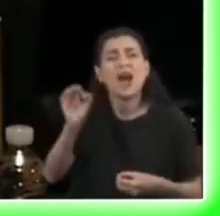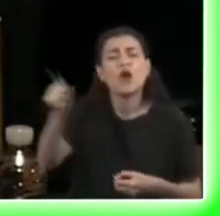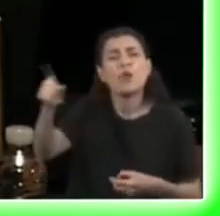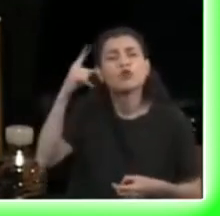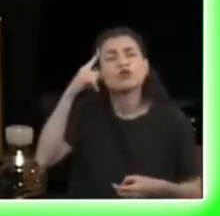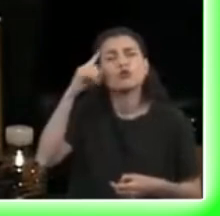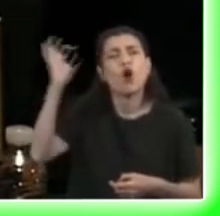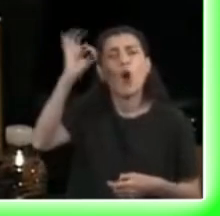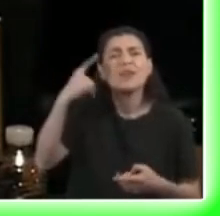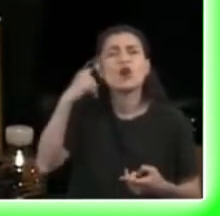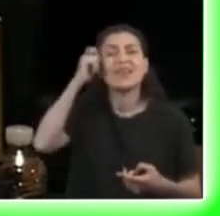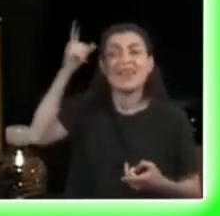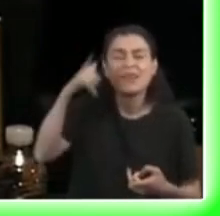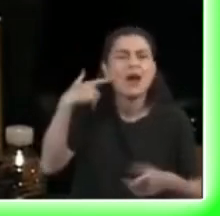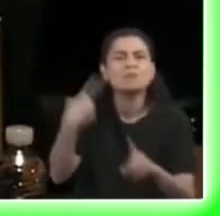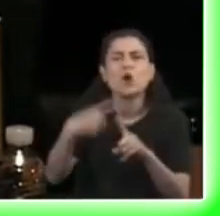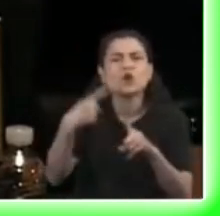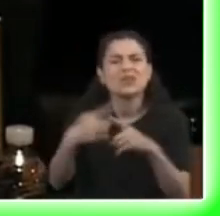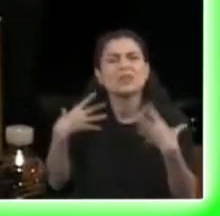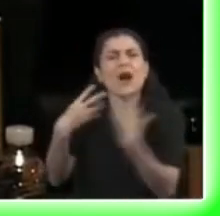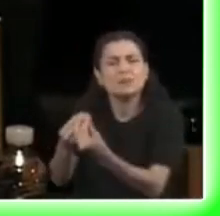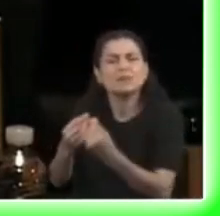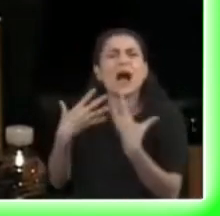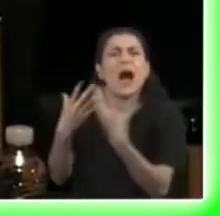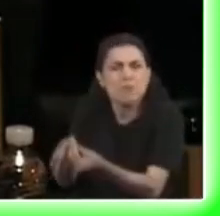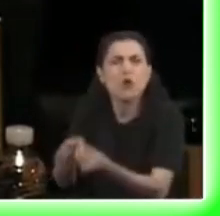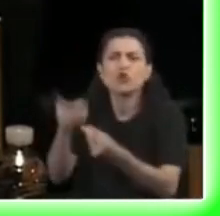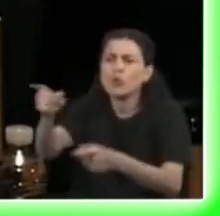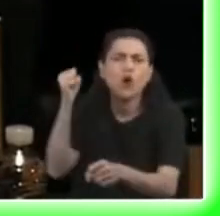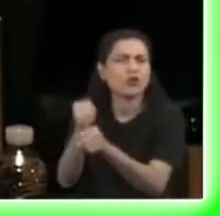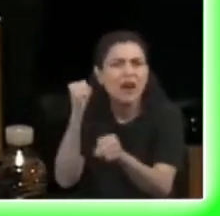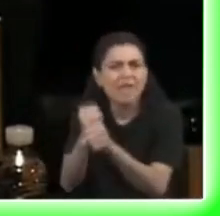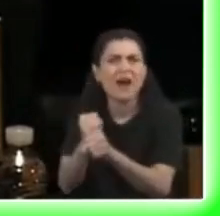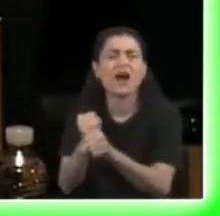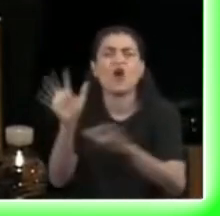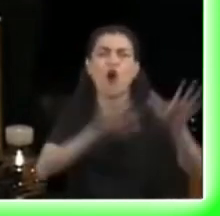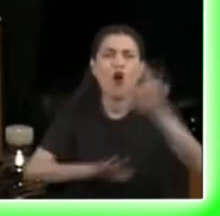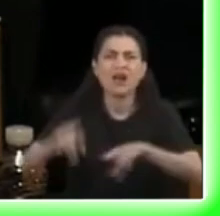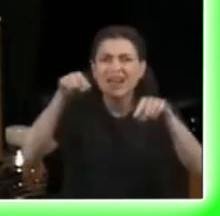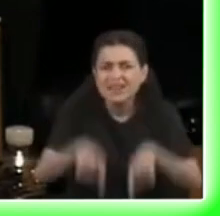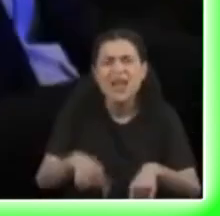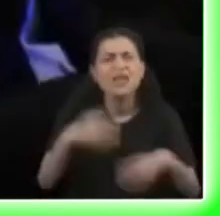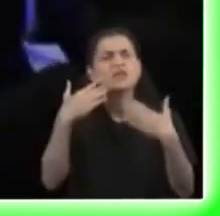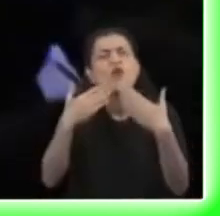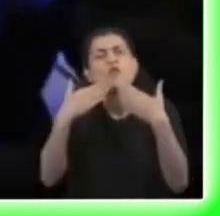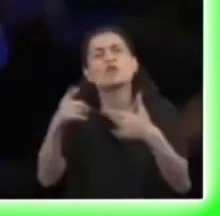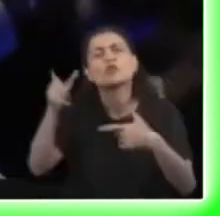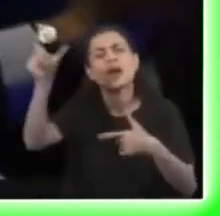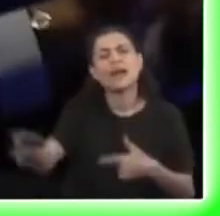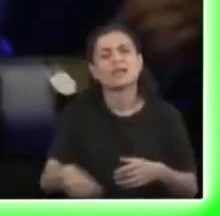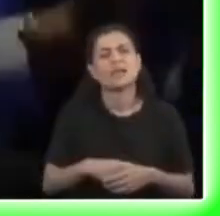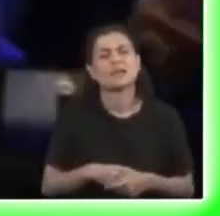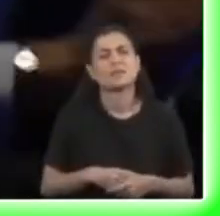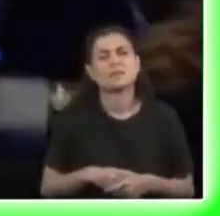eso tanto nuestro agradecimiento eterno hacia tu enorme tarea e iniciativa. Gracias, Santiago.